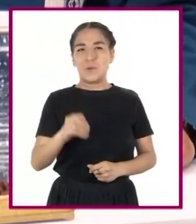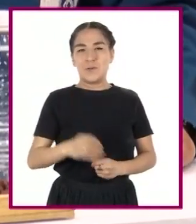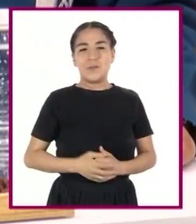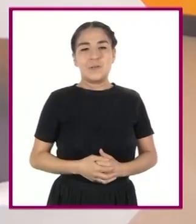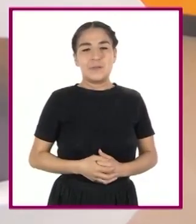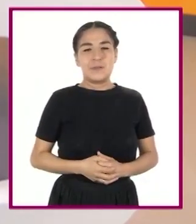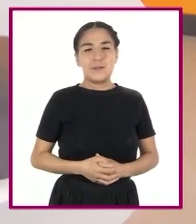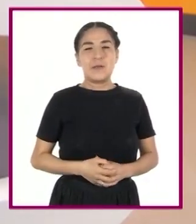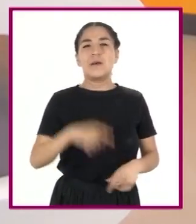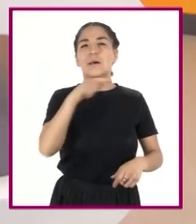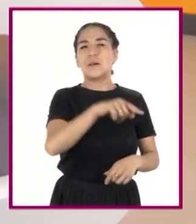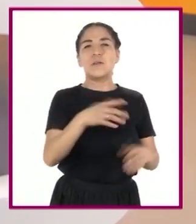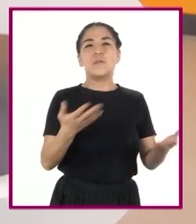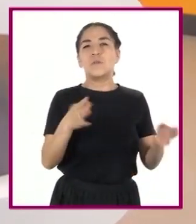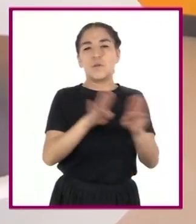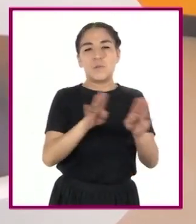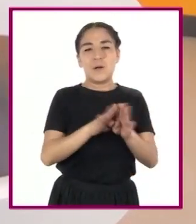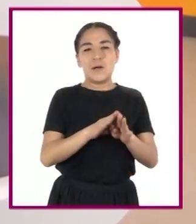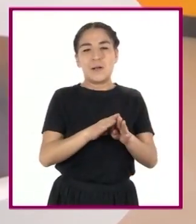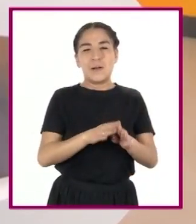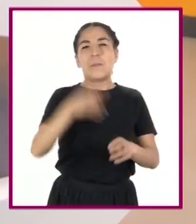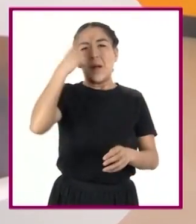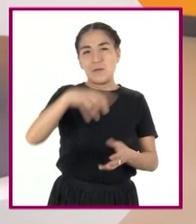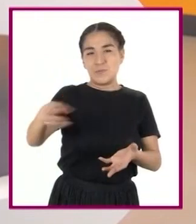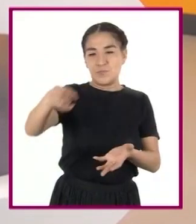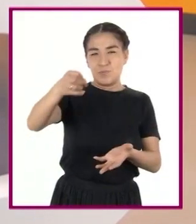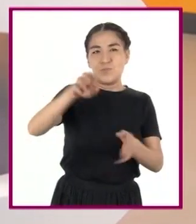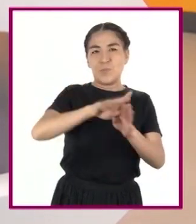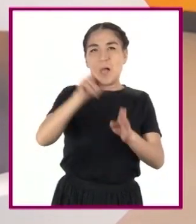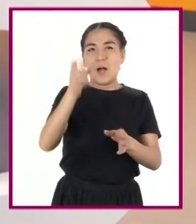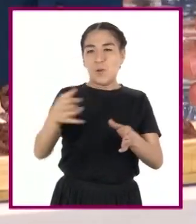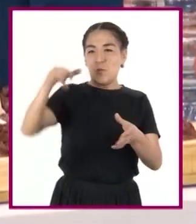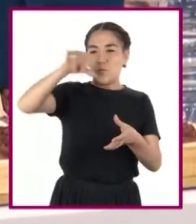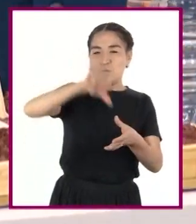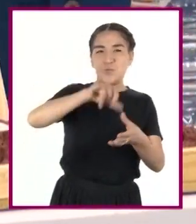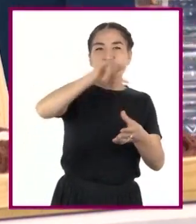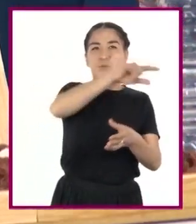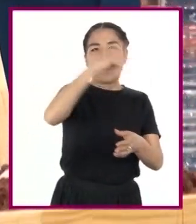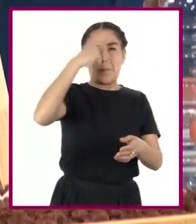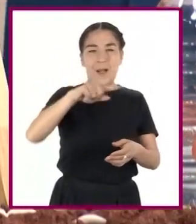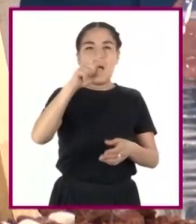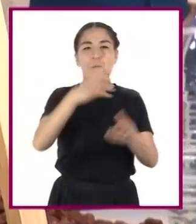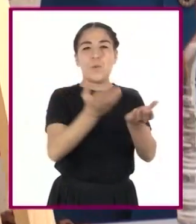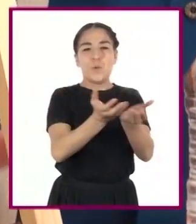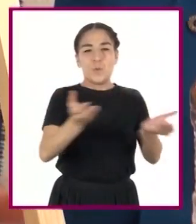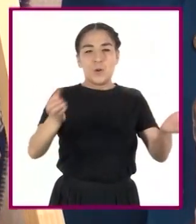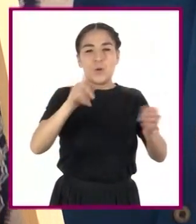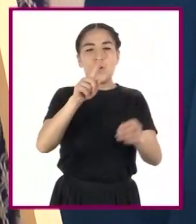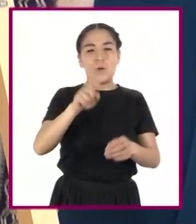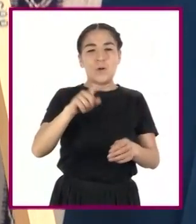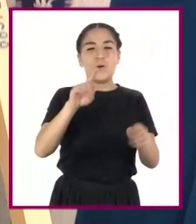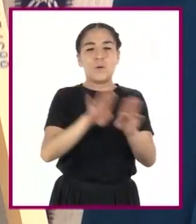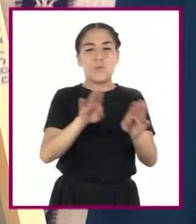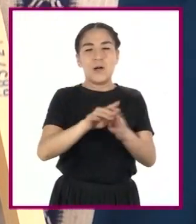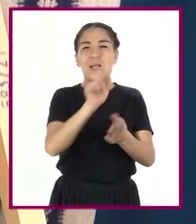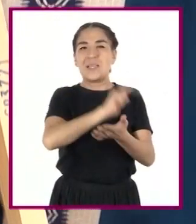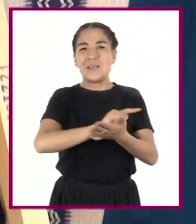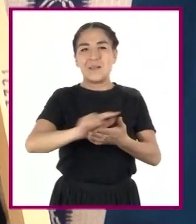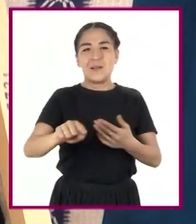Es un prototipo a escala de un sistema de recolección de agua para uso en riego y limpieza de la secundaria